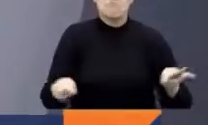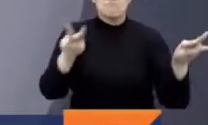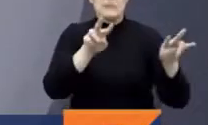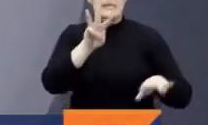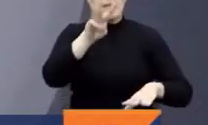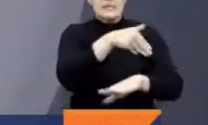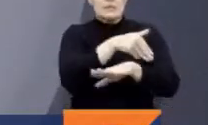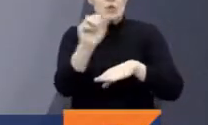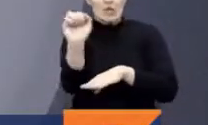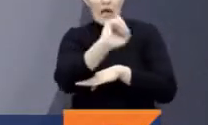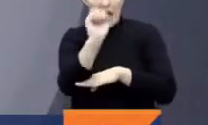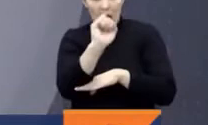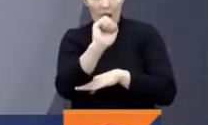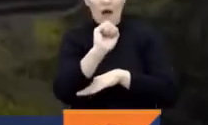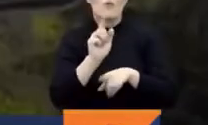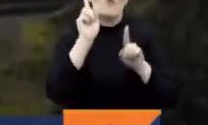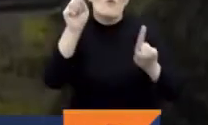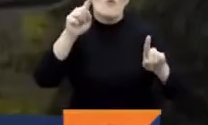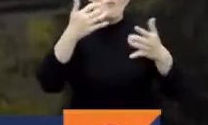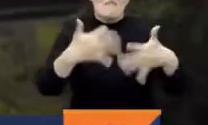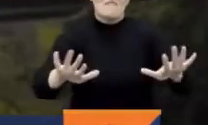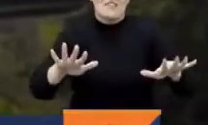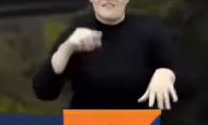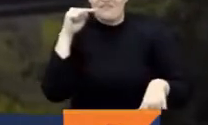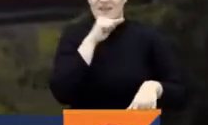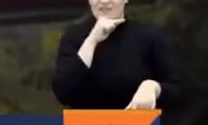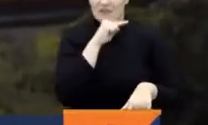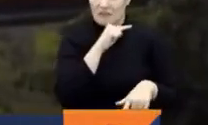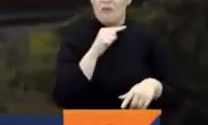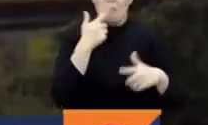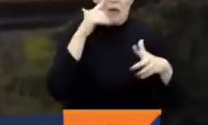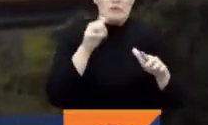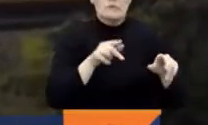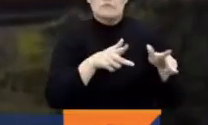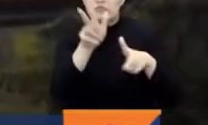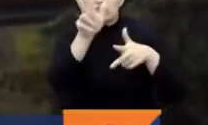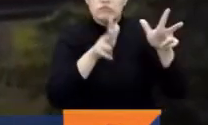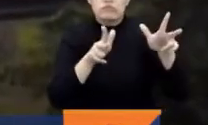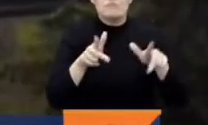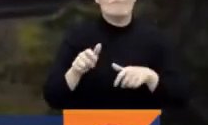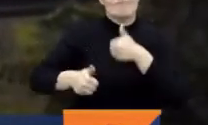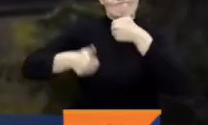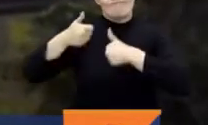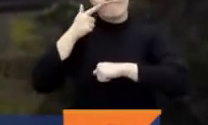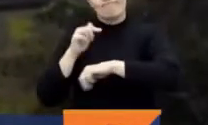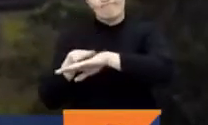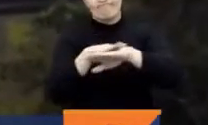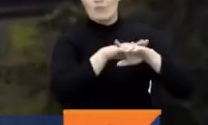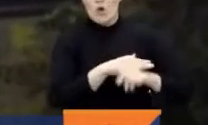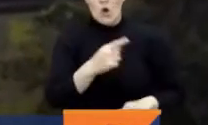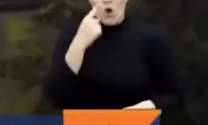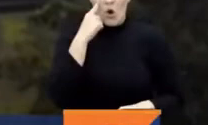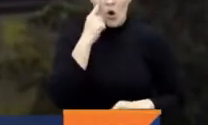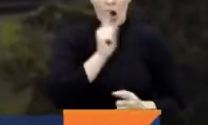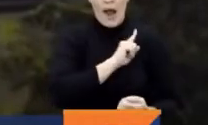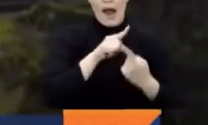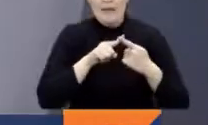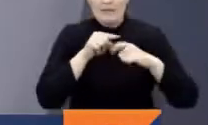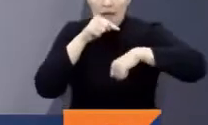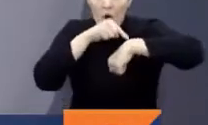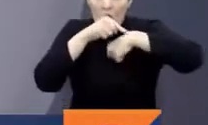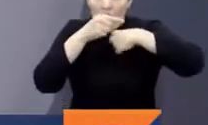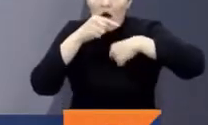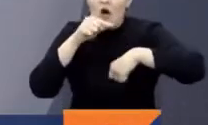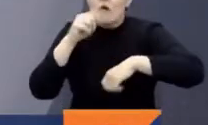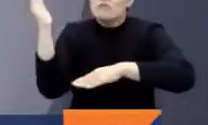de vehículos en el plan retorno. Las autoridades entregaron recomendaciones y recordaron que hasta las 11 de la noche hay restricción de movilidad en